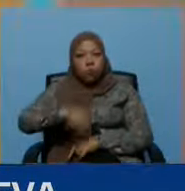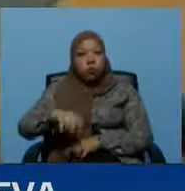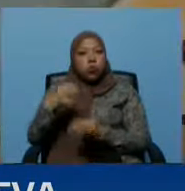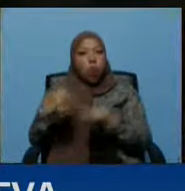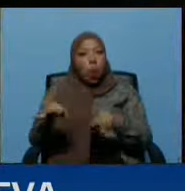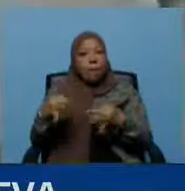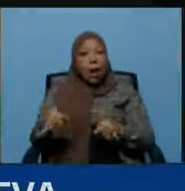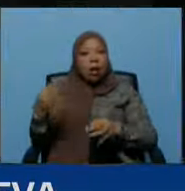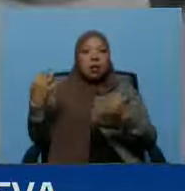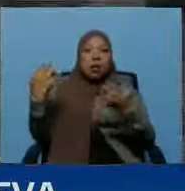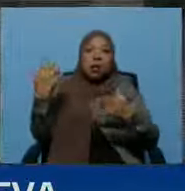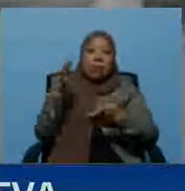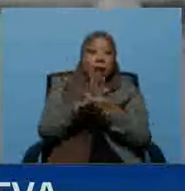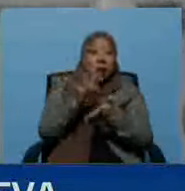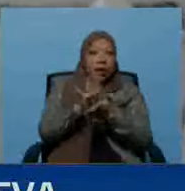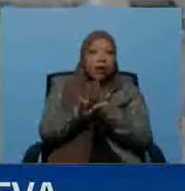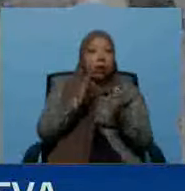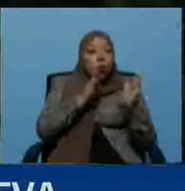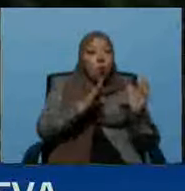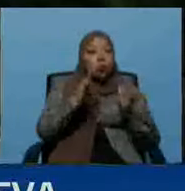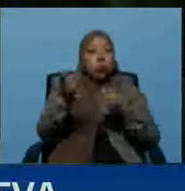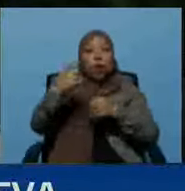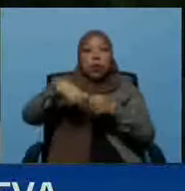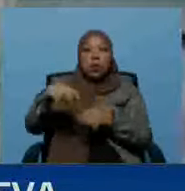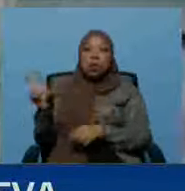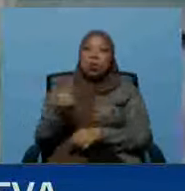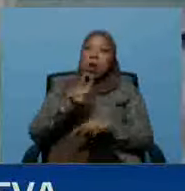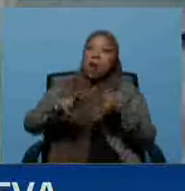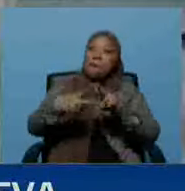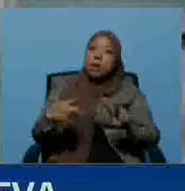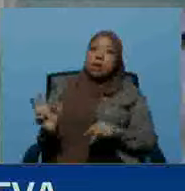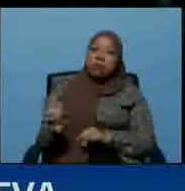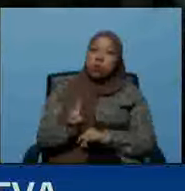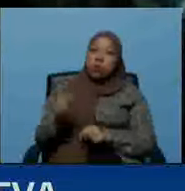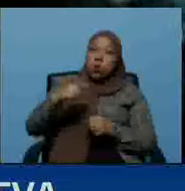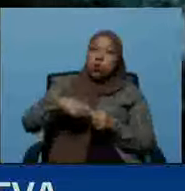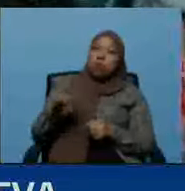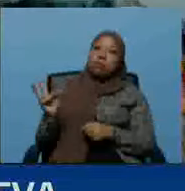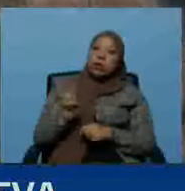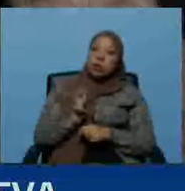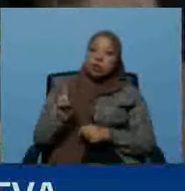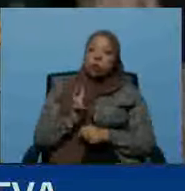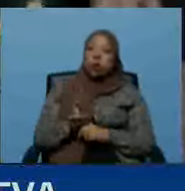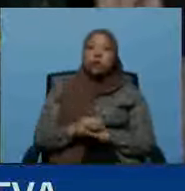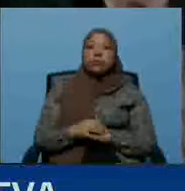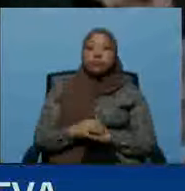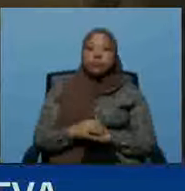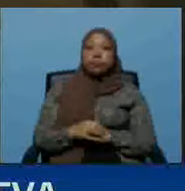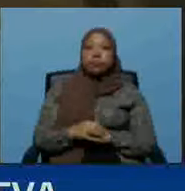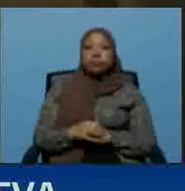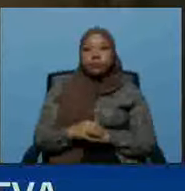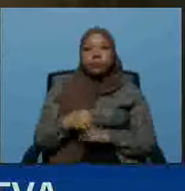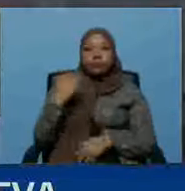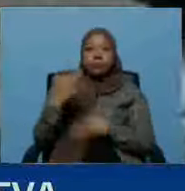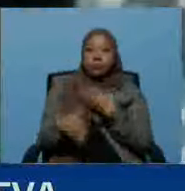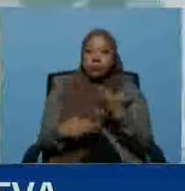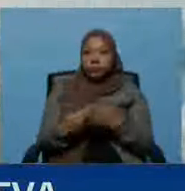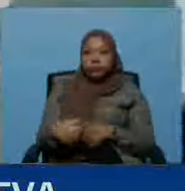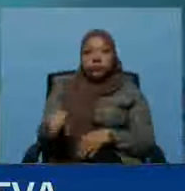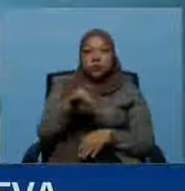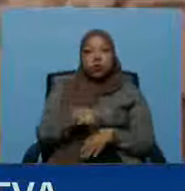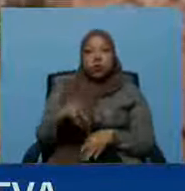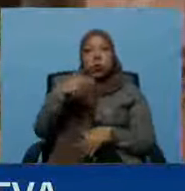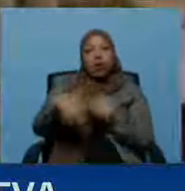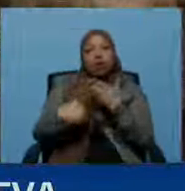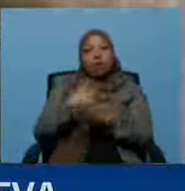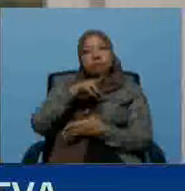normal desenvolvimiento del orden interno y la paz dentro del territorio nacional. Sin lugar a duda, el